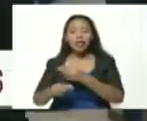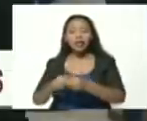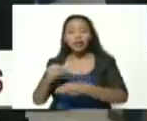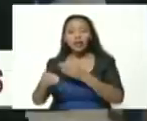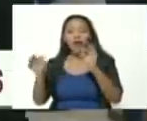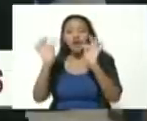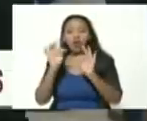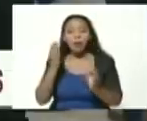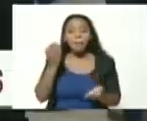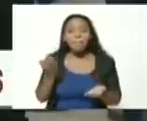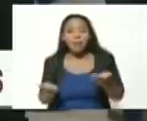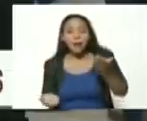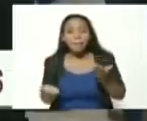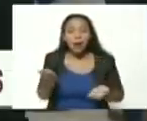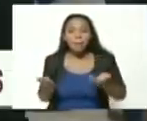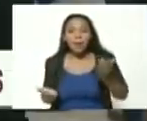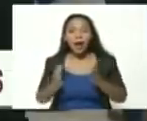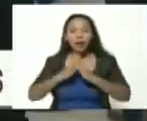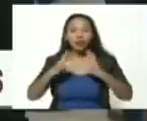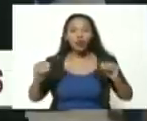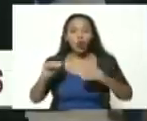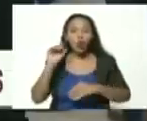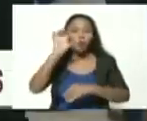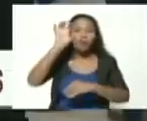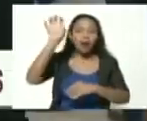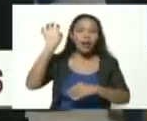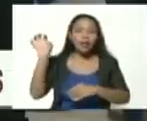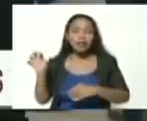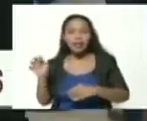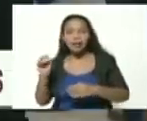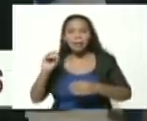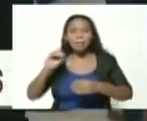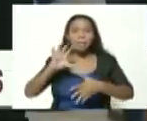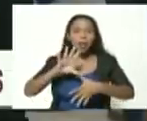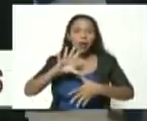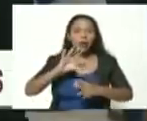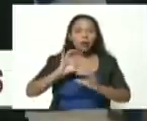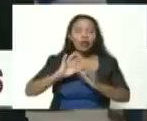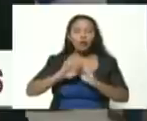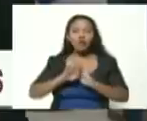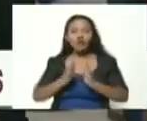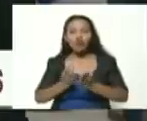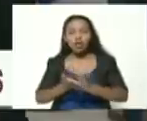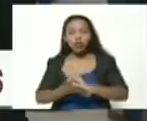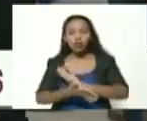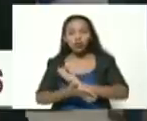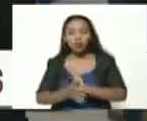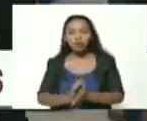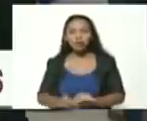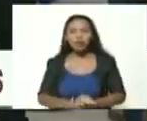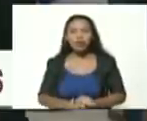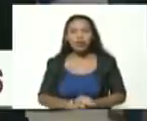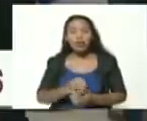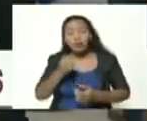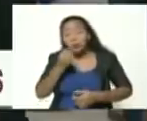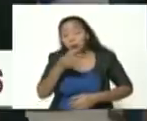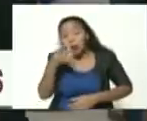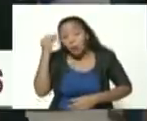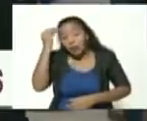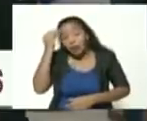forma equilibrada entre todos los países de los continentes. Bueno, pensábamos que la